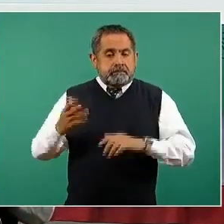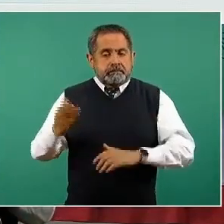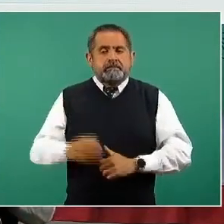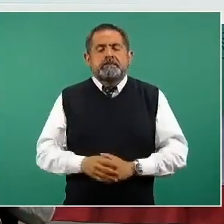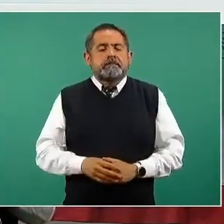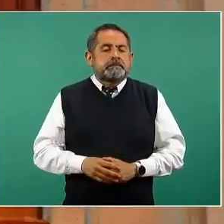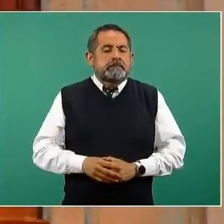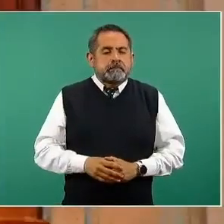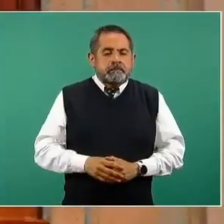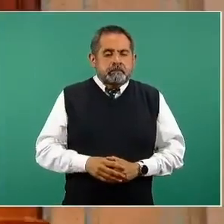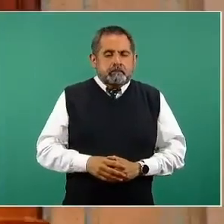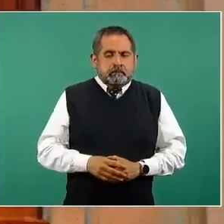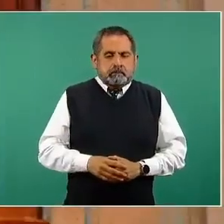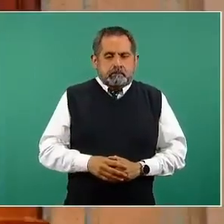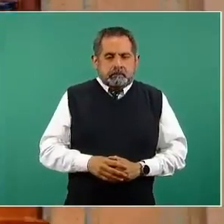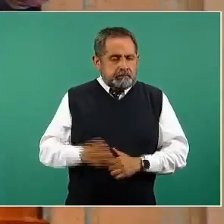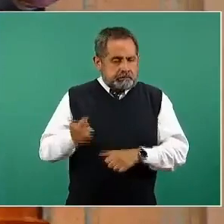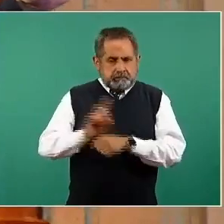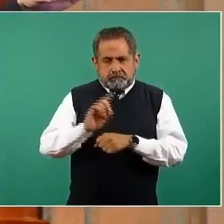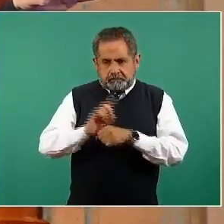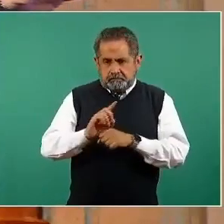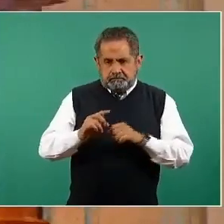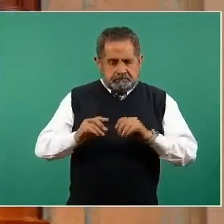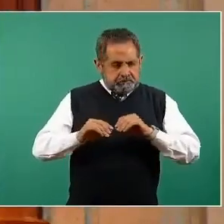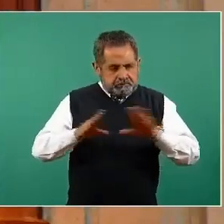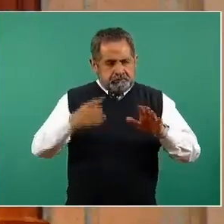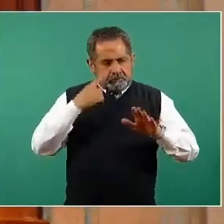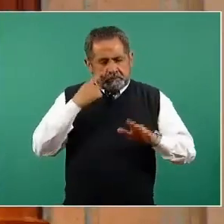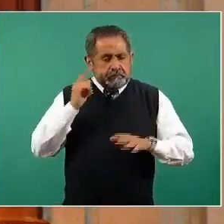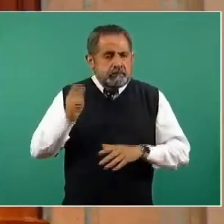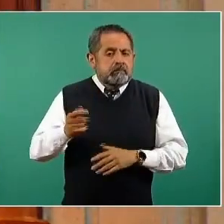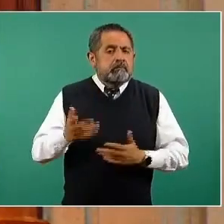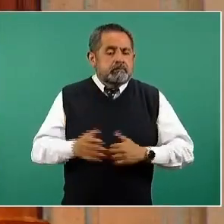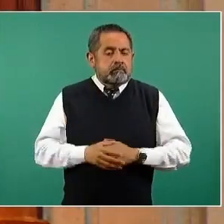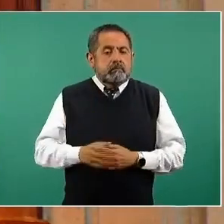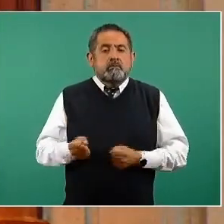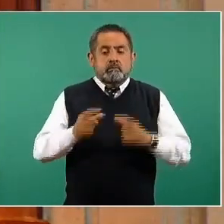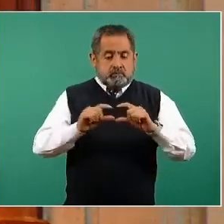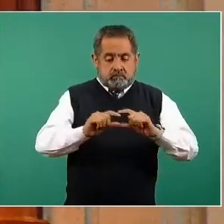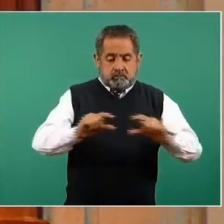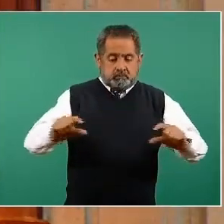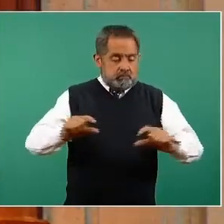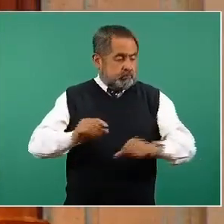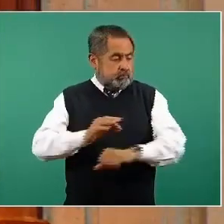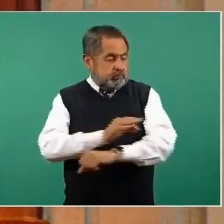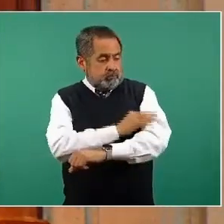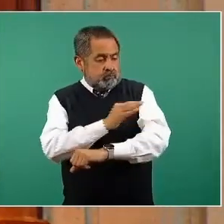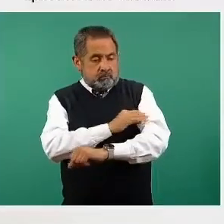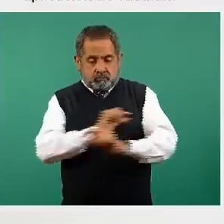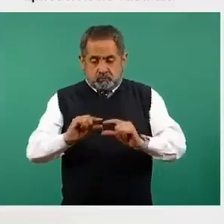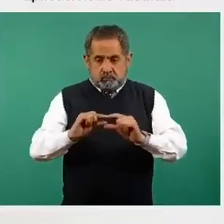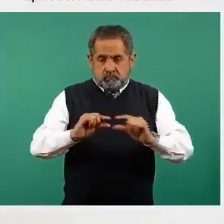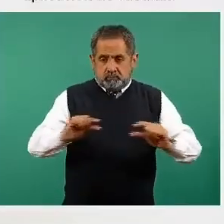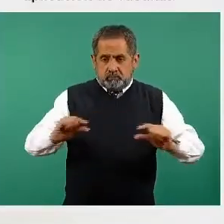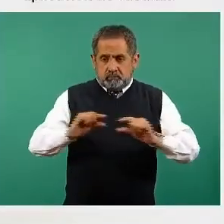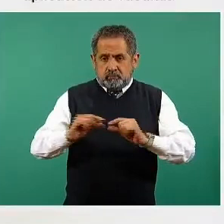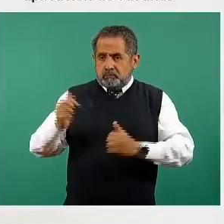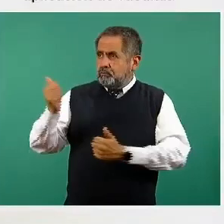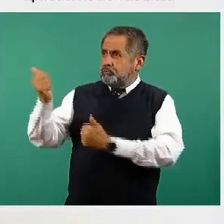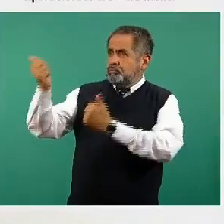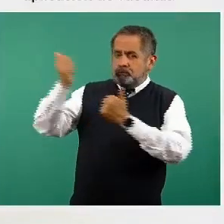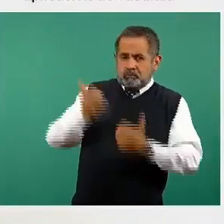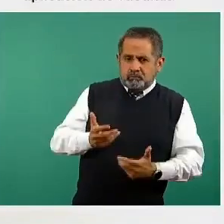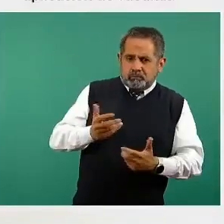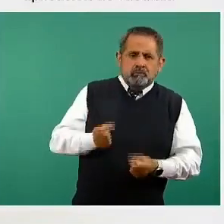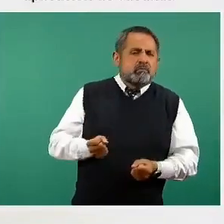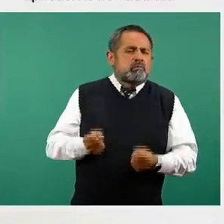esta también la actualizamos todos los días y está en relación a las dosis que han recibido hasta este momento el país, que